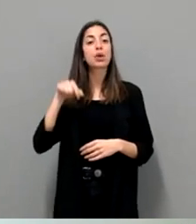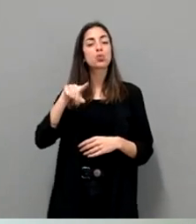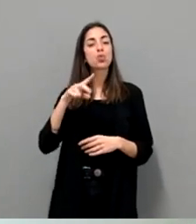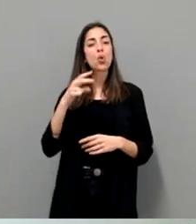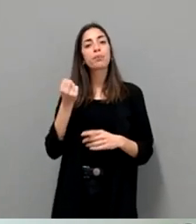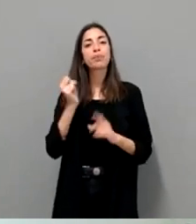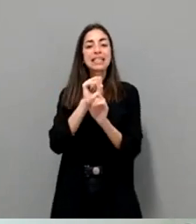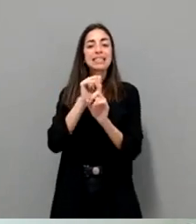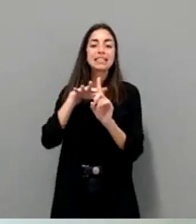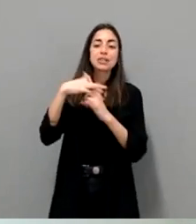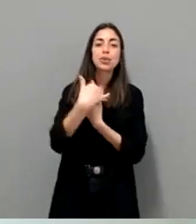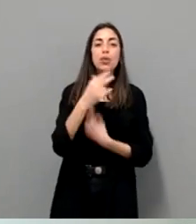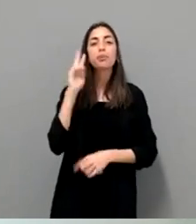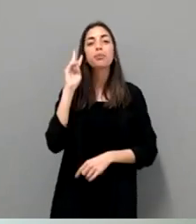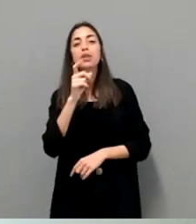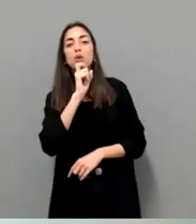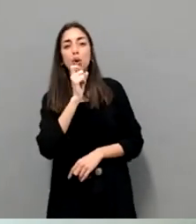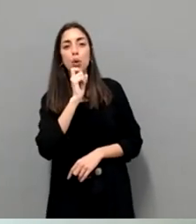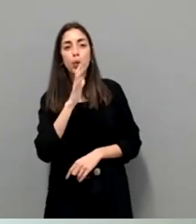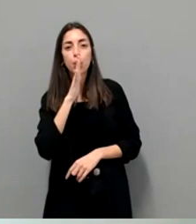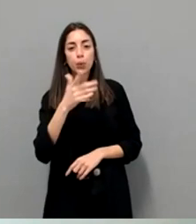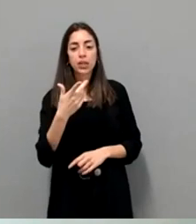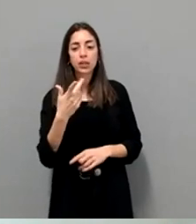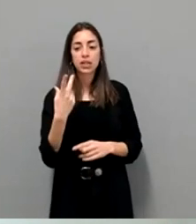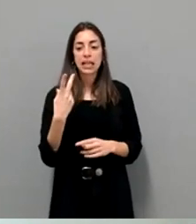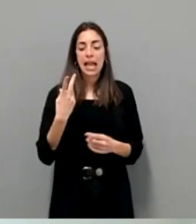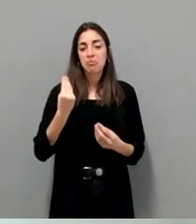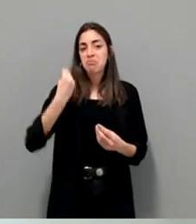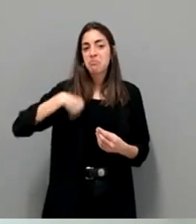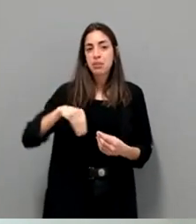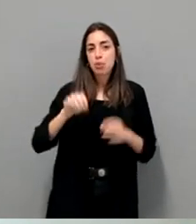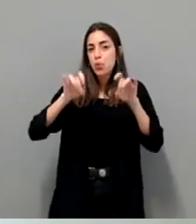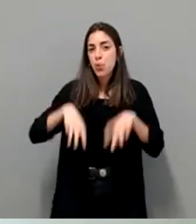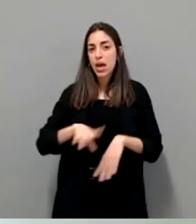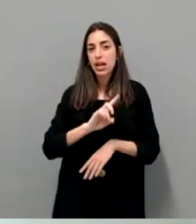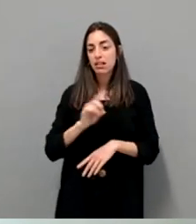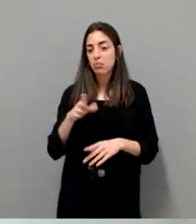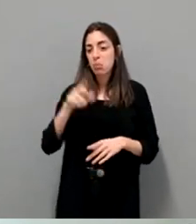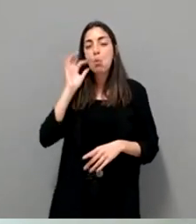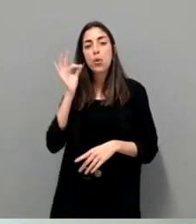situación? ¿Por qué crees que no se te trata como al resto de mujeres?